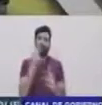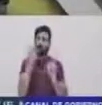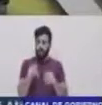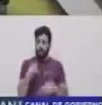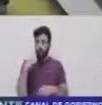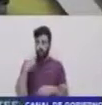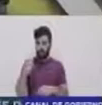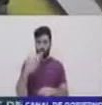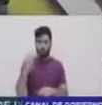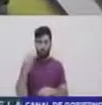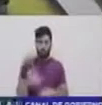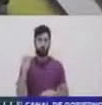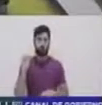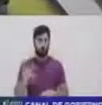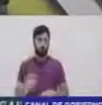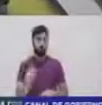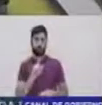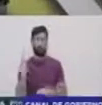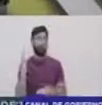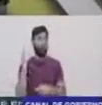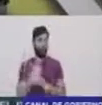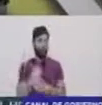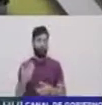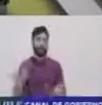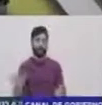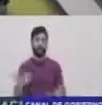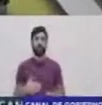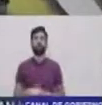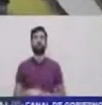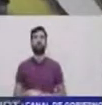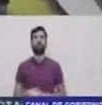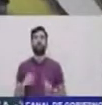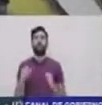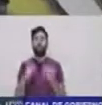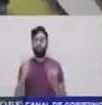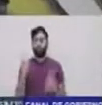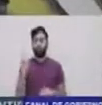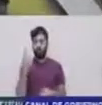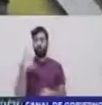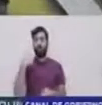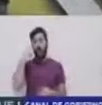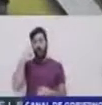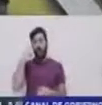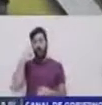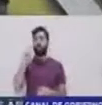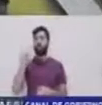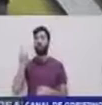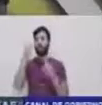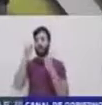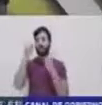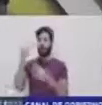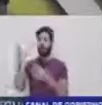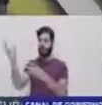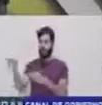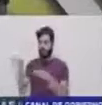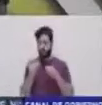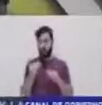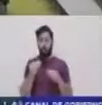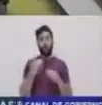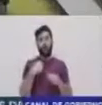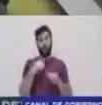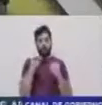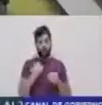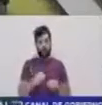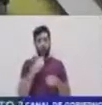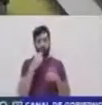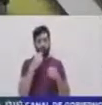¿verdad? Correcto. Por eso la primera parte es el respaldo de dónde estamos sacando, respetar las fuentes o que